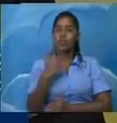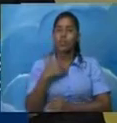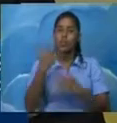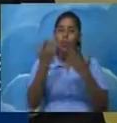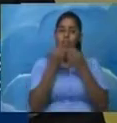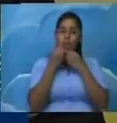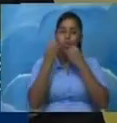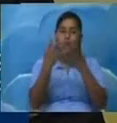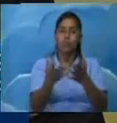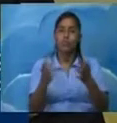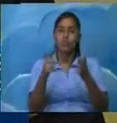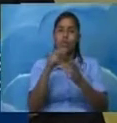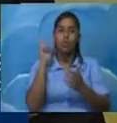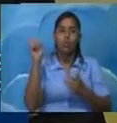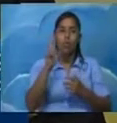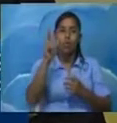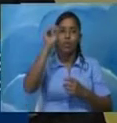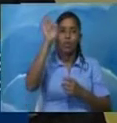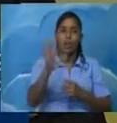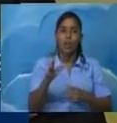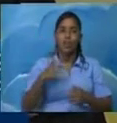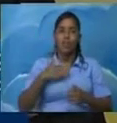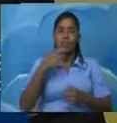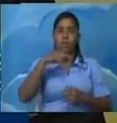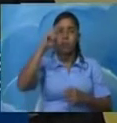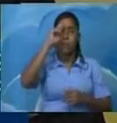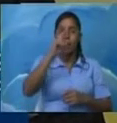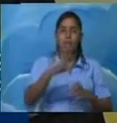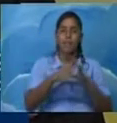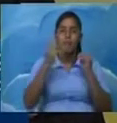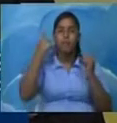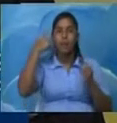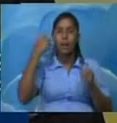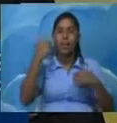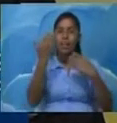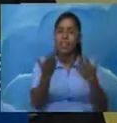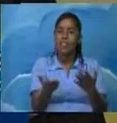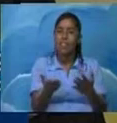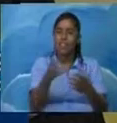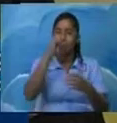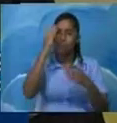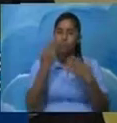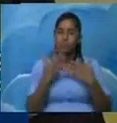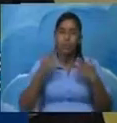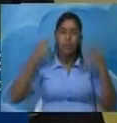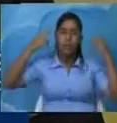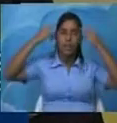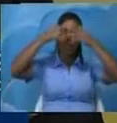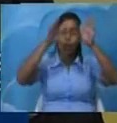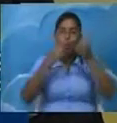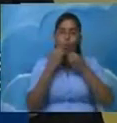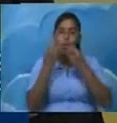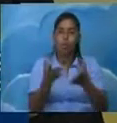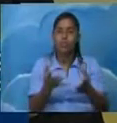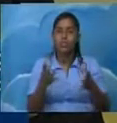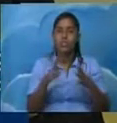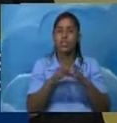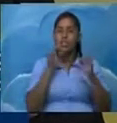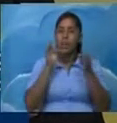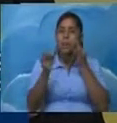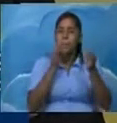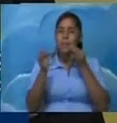consejo oportuno. Usa los labios de mi padre, el doctor Puerta, para darnos, Dios mío, una palabra revelada, un consejo, una